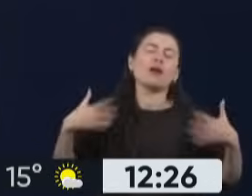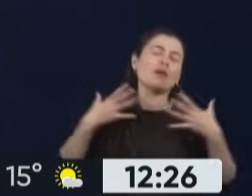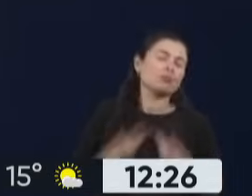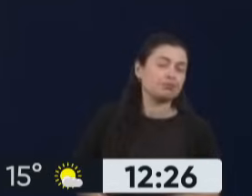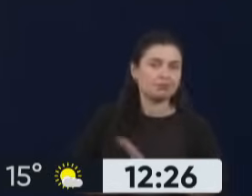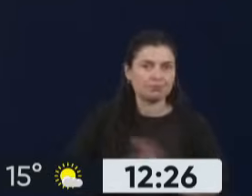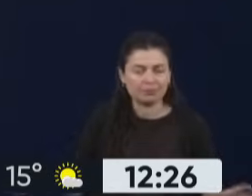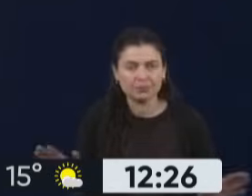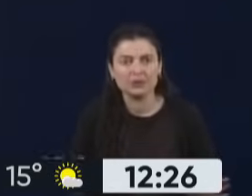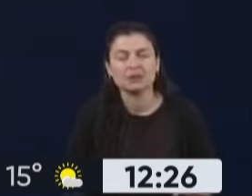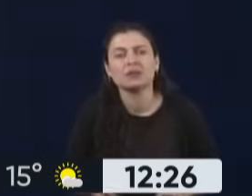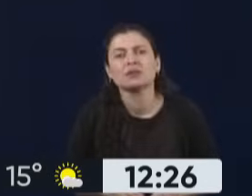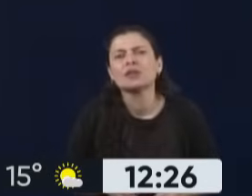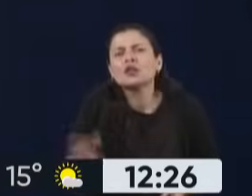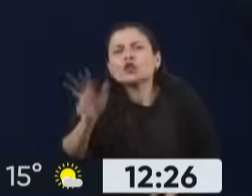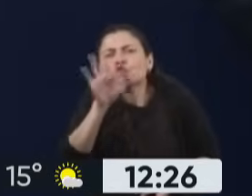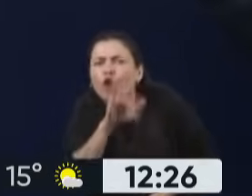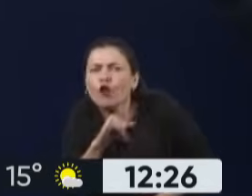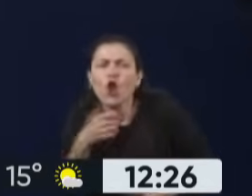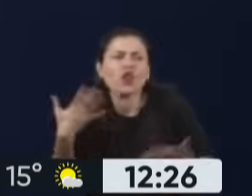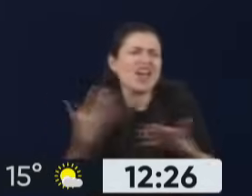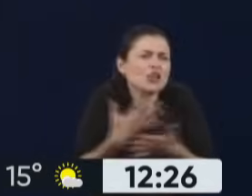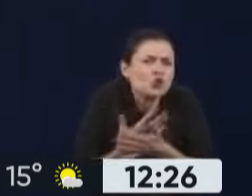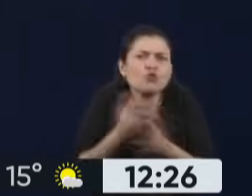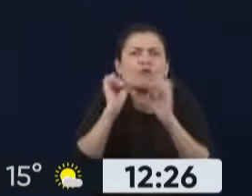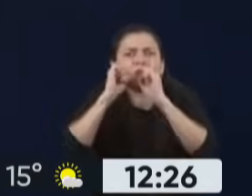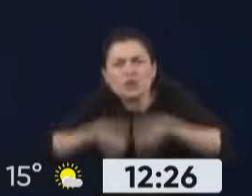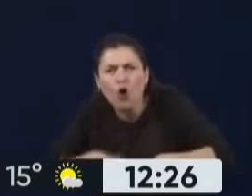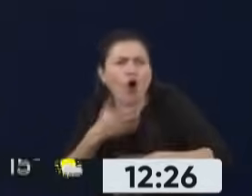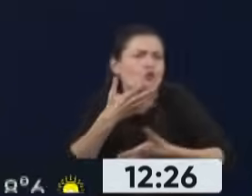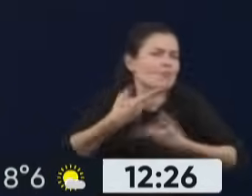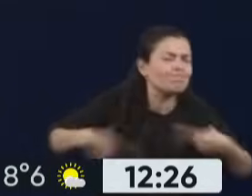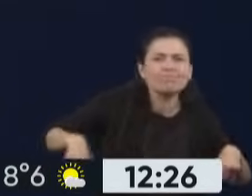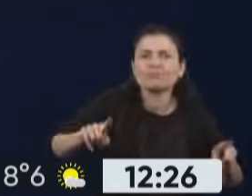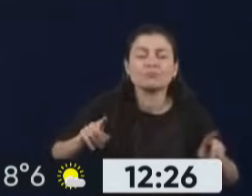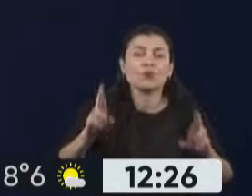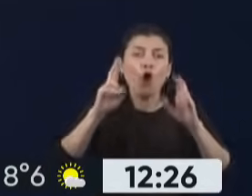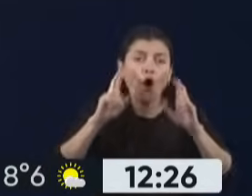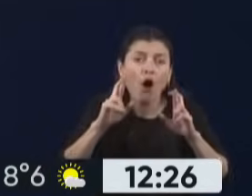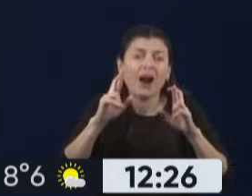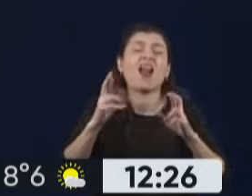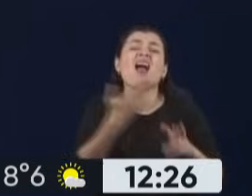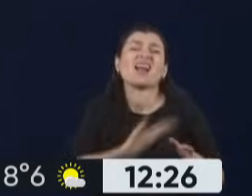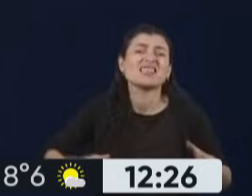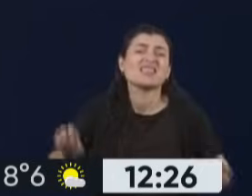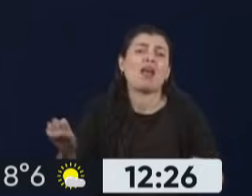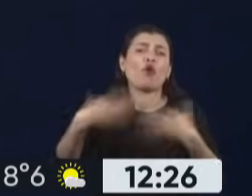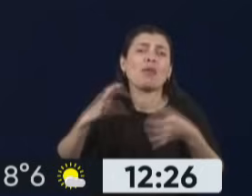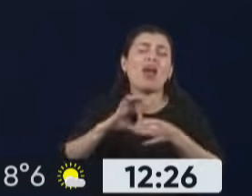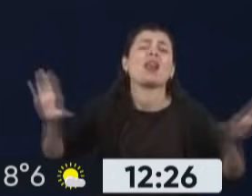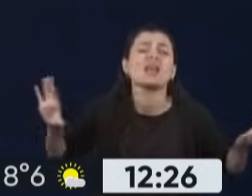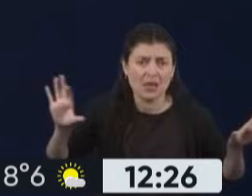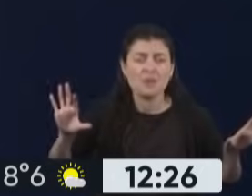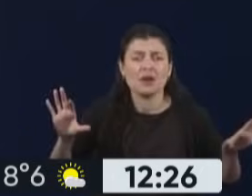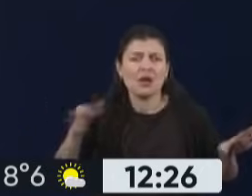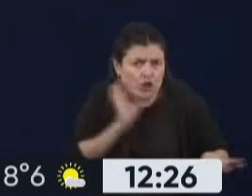para que ARCA no nos descubra por esto, lo otro. Entonces hay muchísima gente que estaría dispuesto a invertir más, a invertir